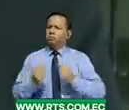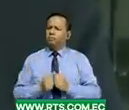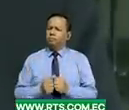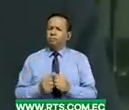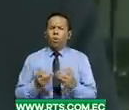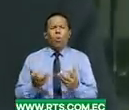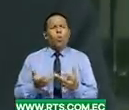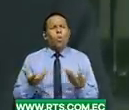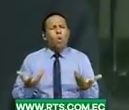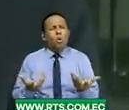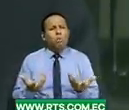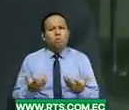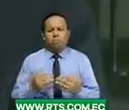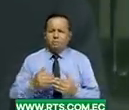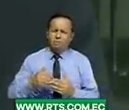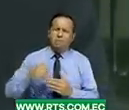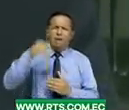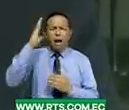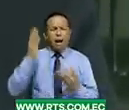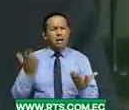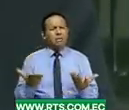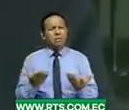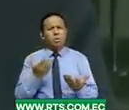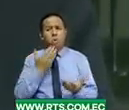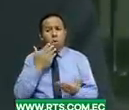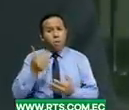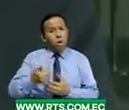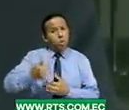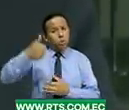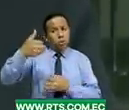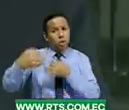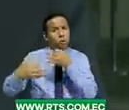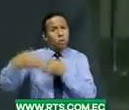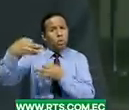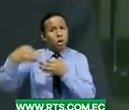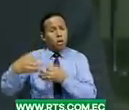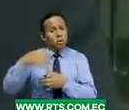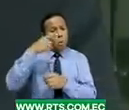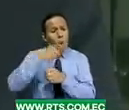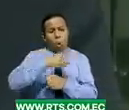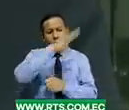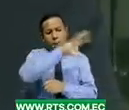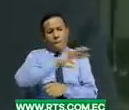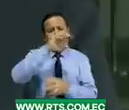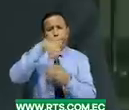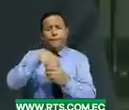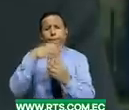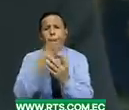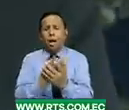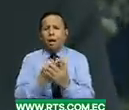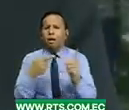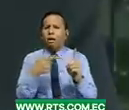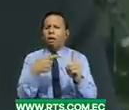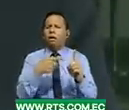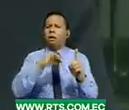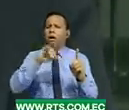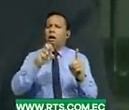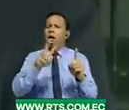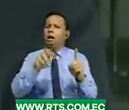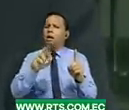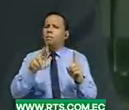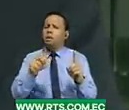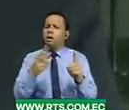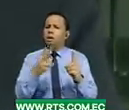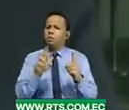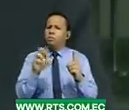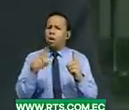un exceso por parte del juez haber dejado privado su libertad a Javier Vera Grunauer. Es su derecho defenderse en